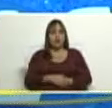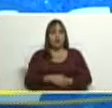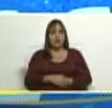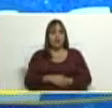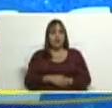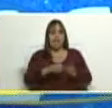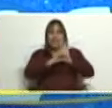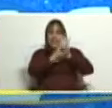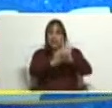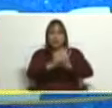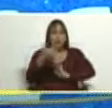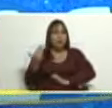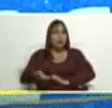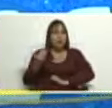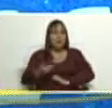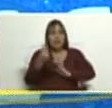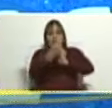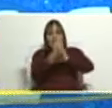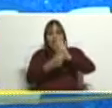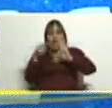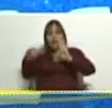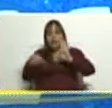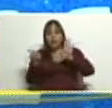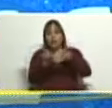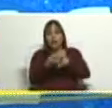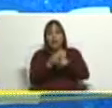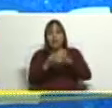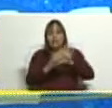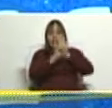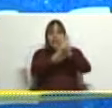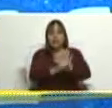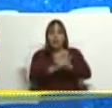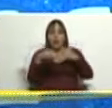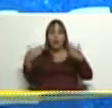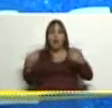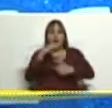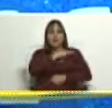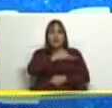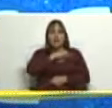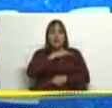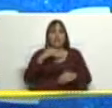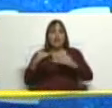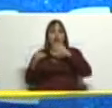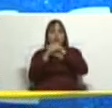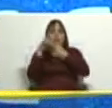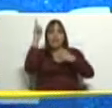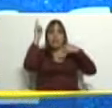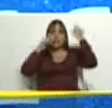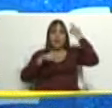muy significativa y va a ser el símbolo de la Gran Misión Igualdad Hugo Chávez.